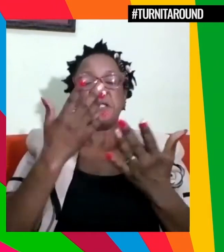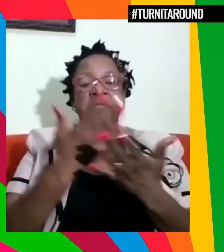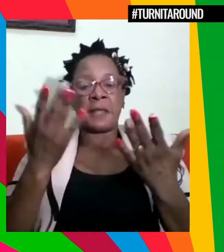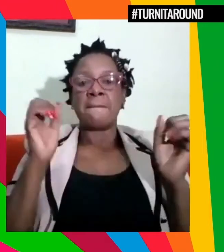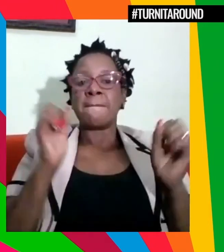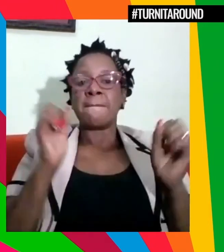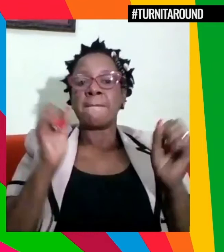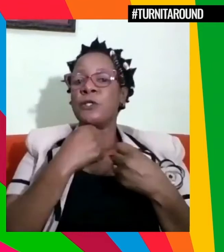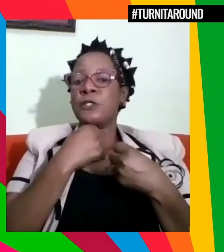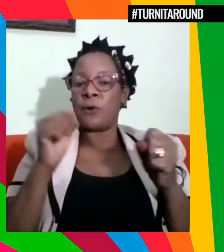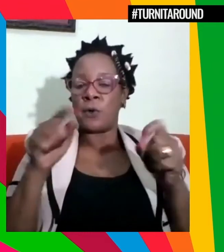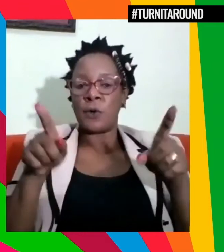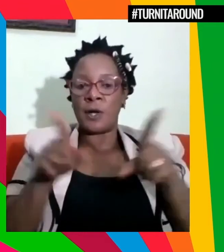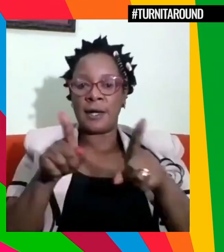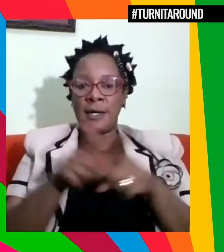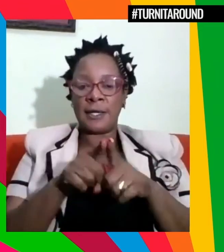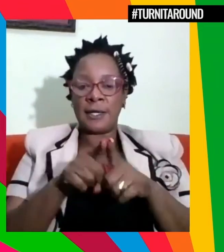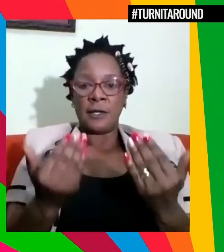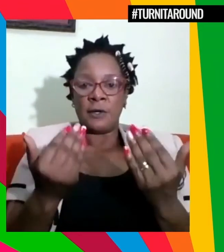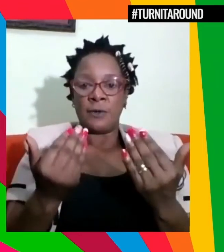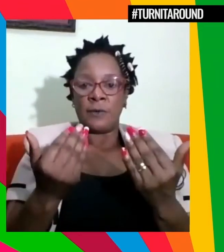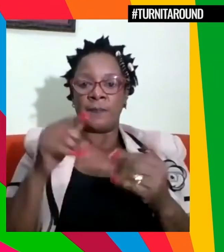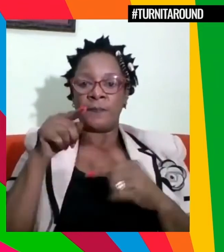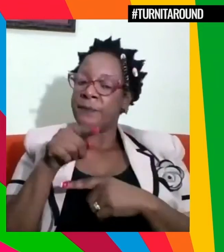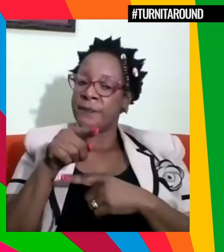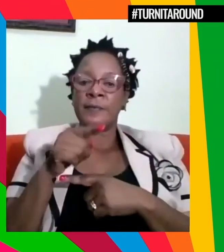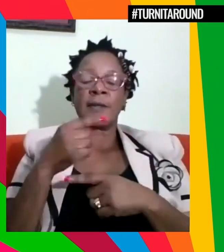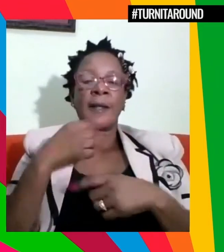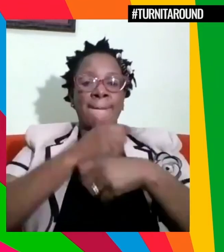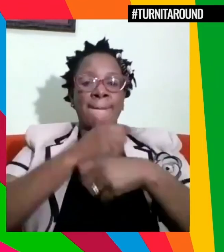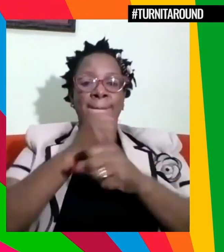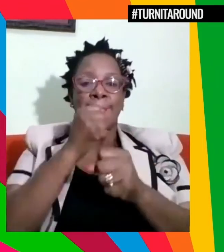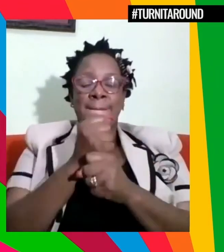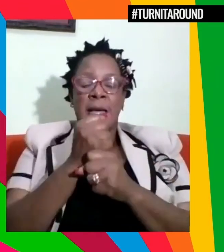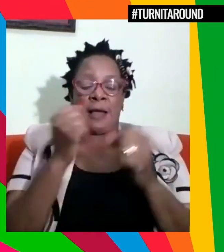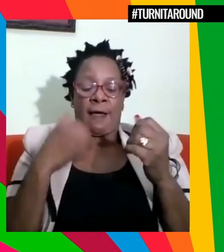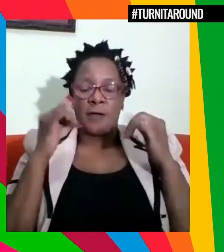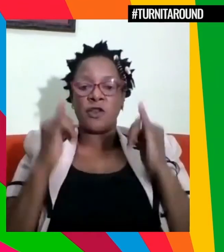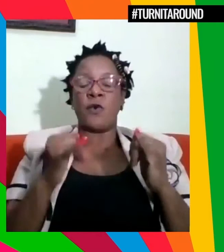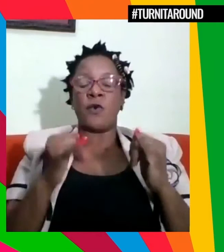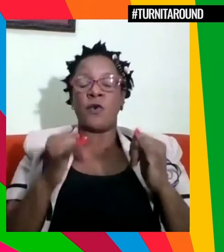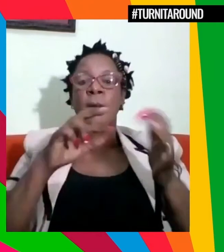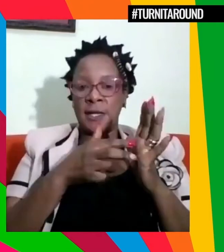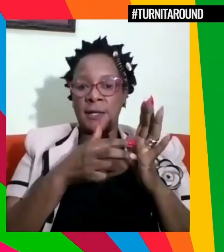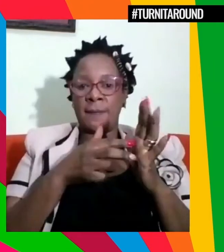Y para mí la palabra imposible tiene un nuevo significado, es casi como un